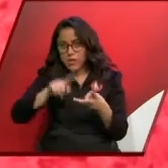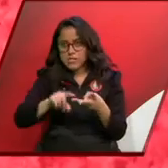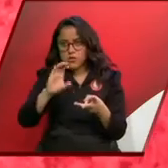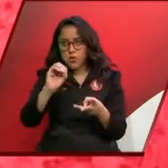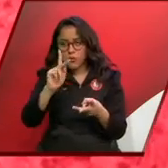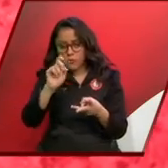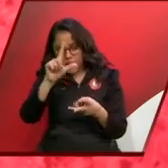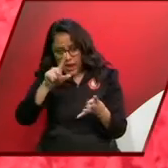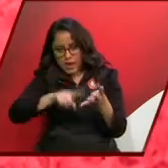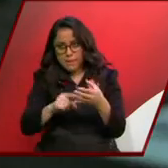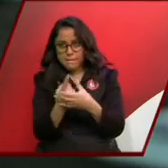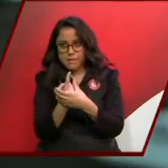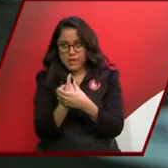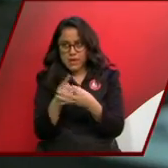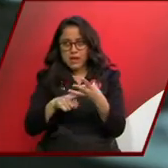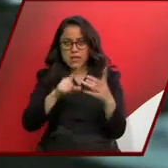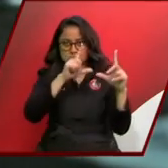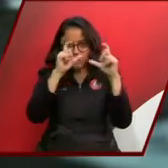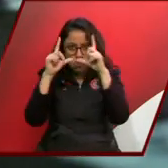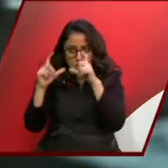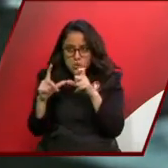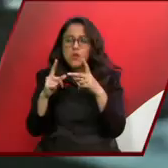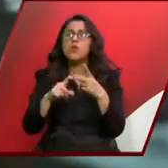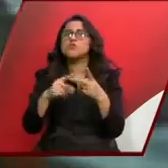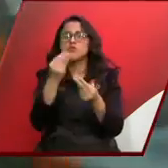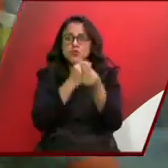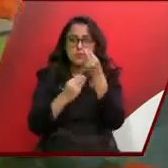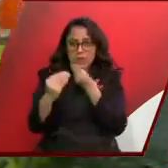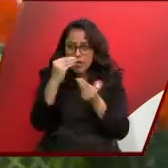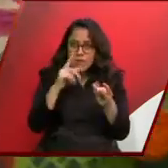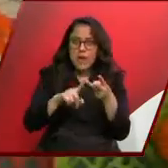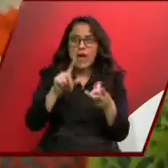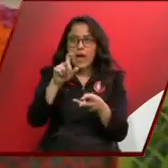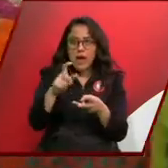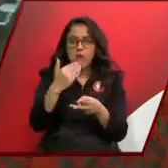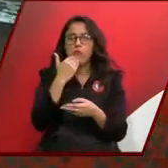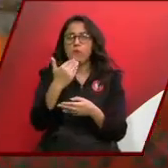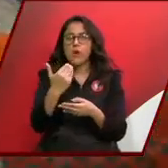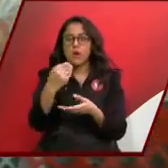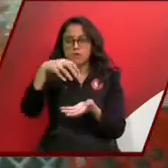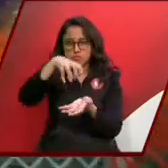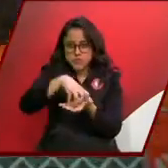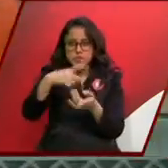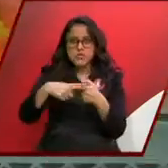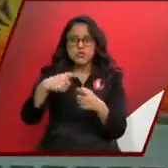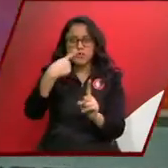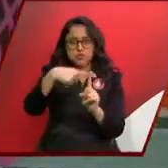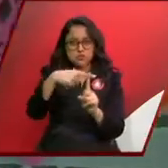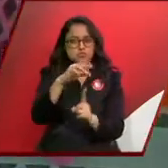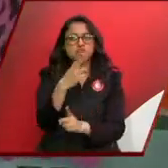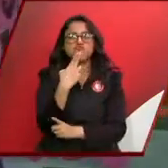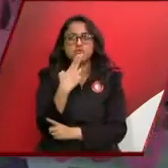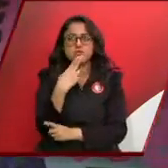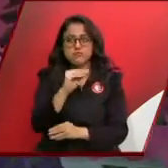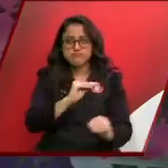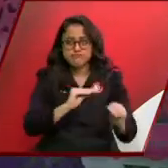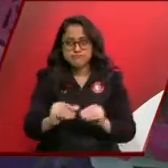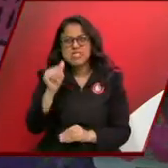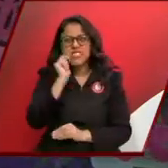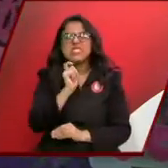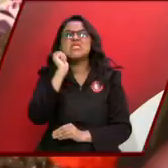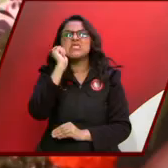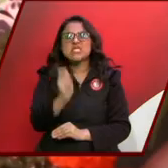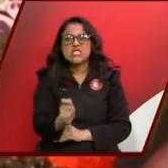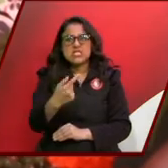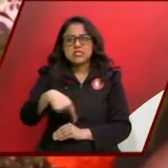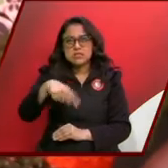copal, velas, fotografías, comida, agua, calaveritas y una cruz. La ofrenda es